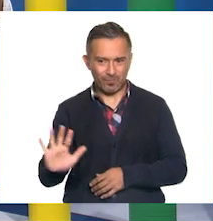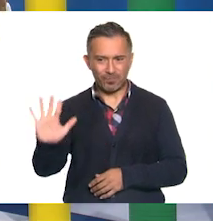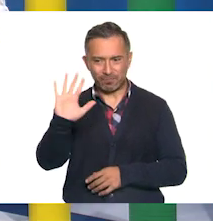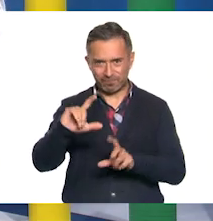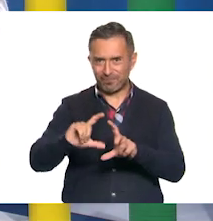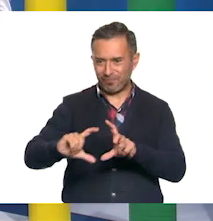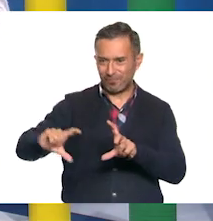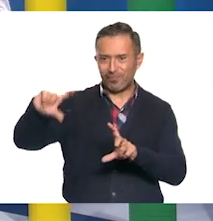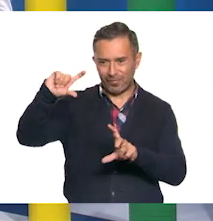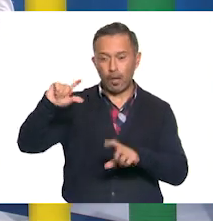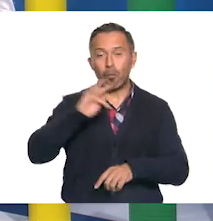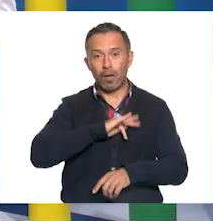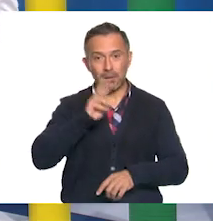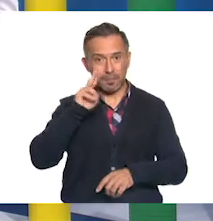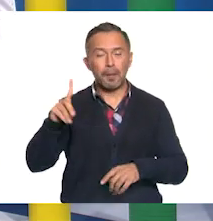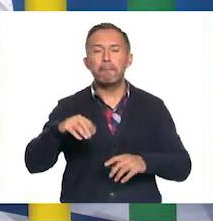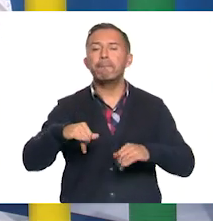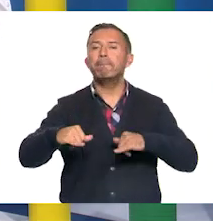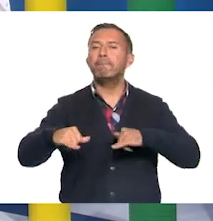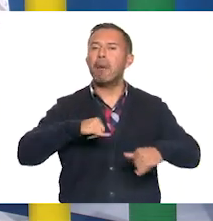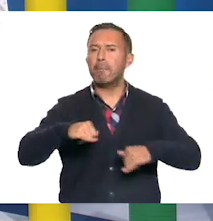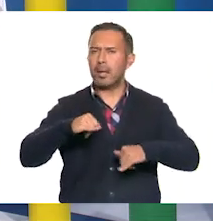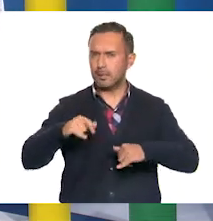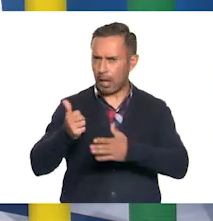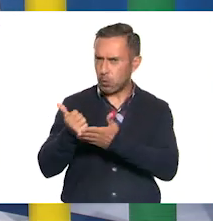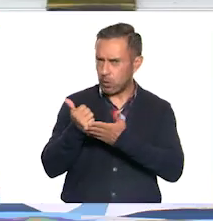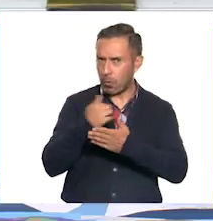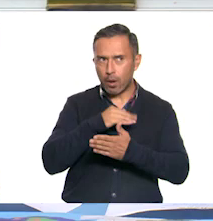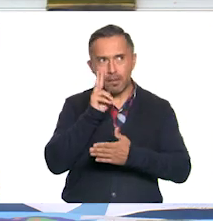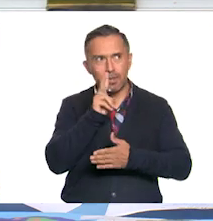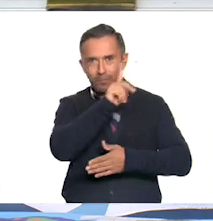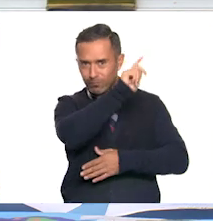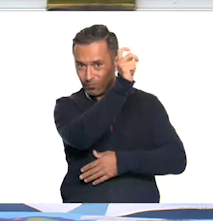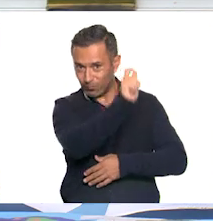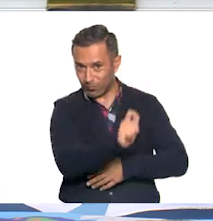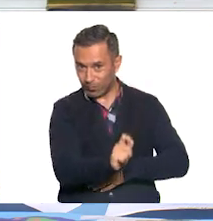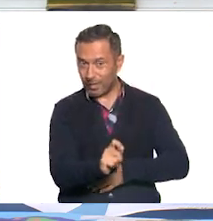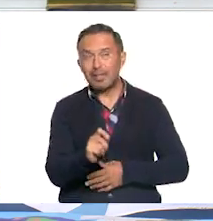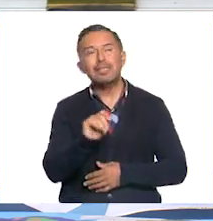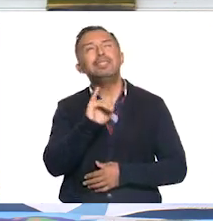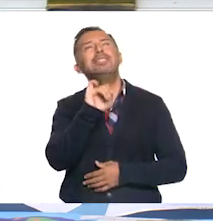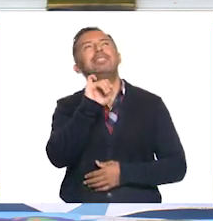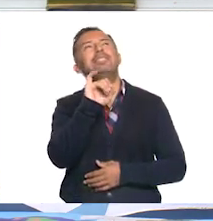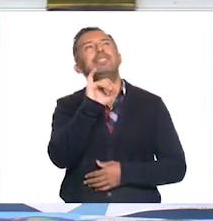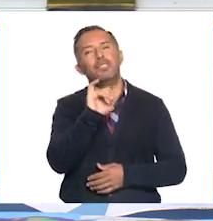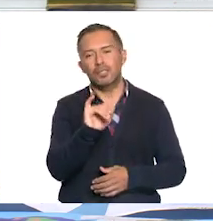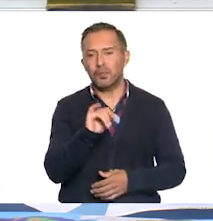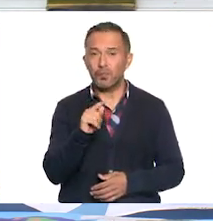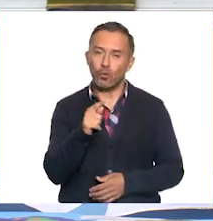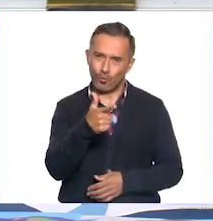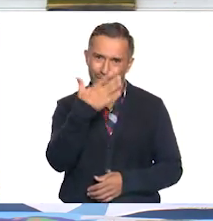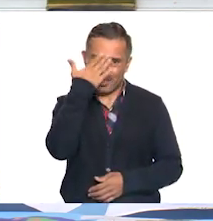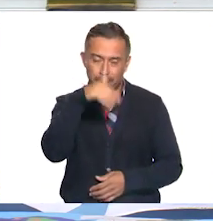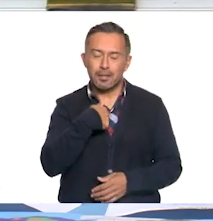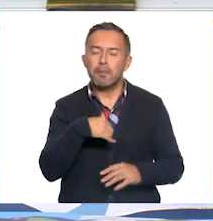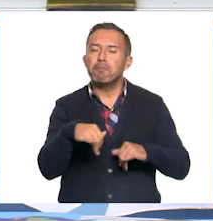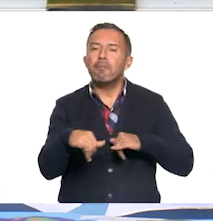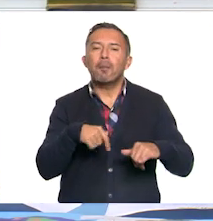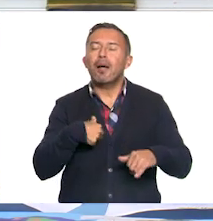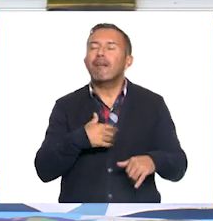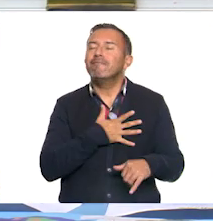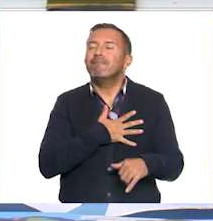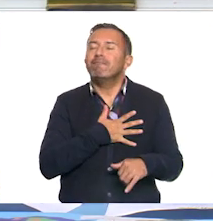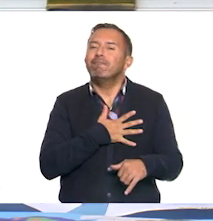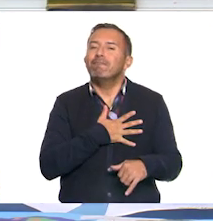mapas para llenar nuestro cuadro en el pizarrón, chicas? ¡Sí! Porque ya saben que me encantan los mapas y